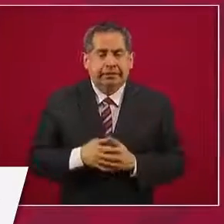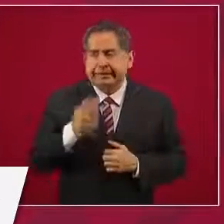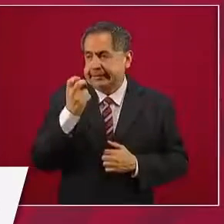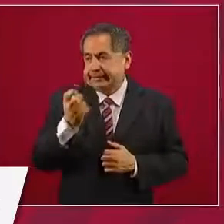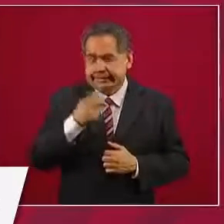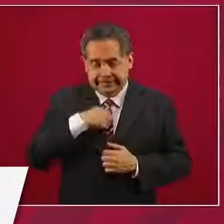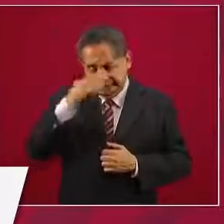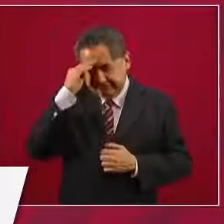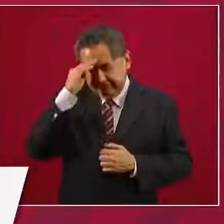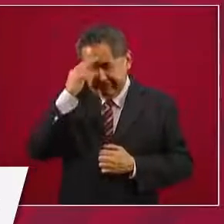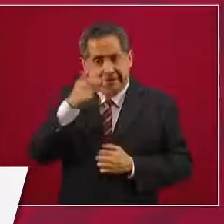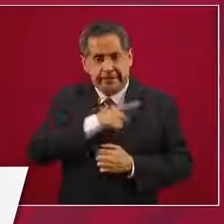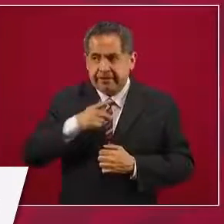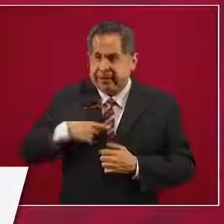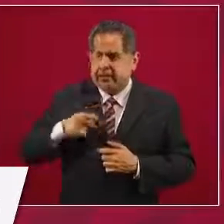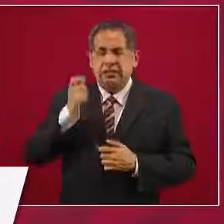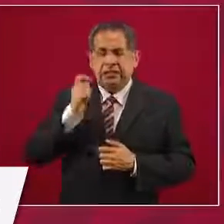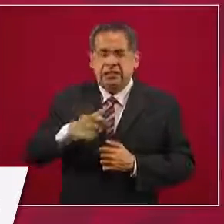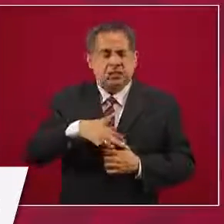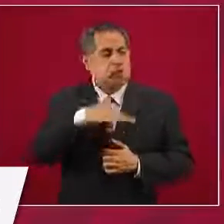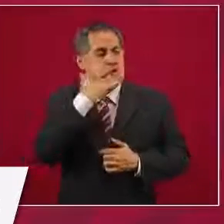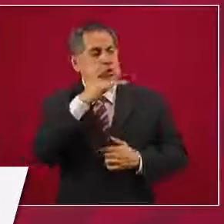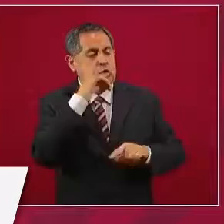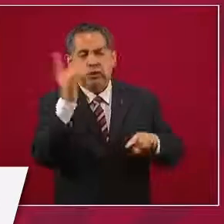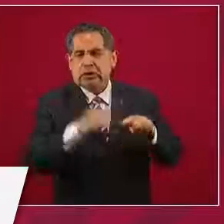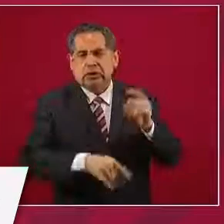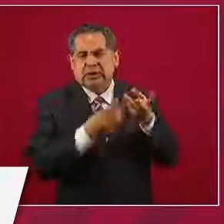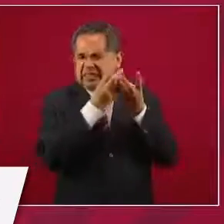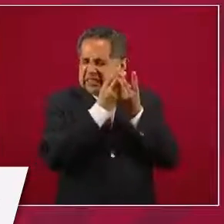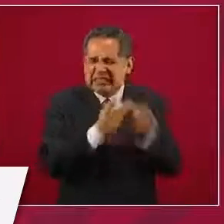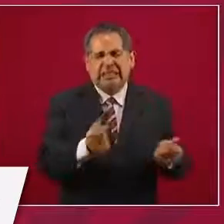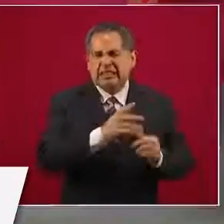Entonces, tenemos que acabar con esa peste.